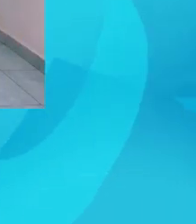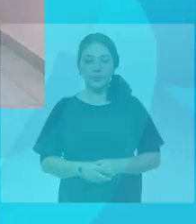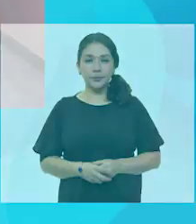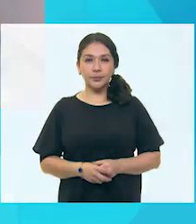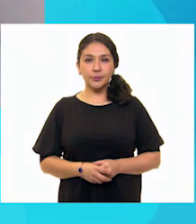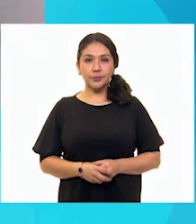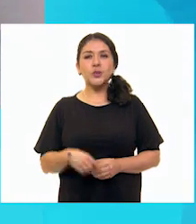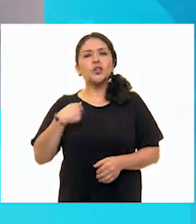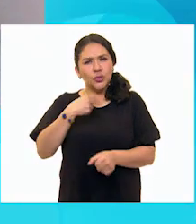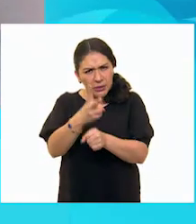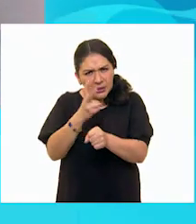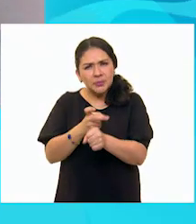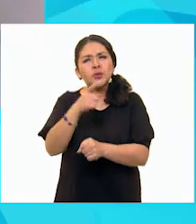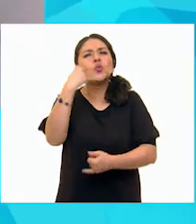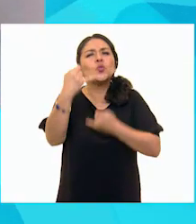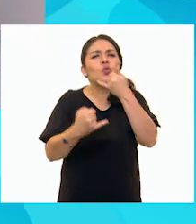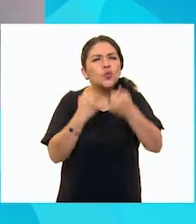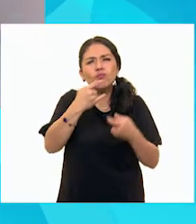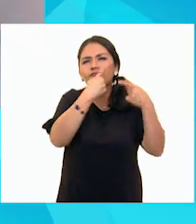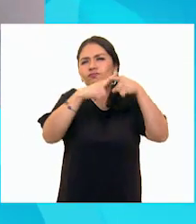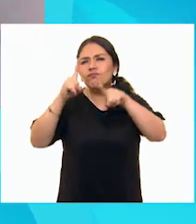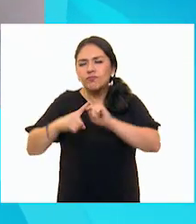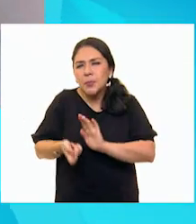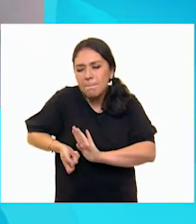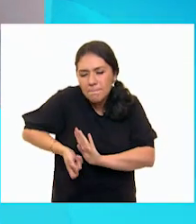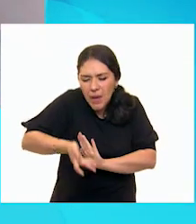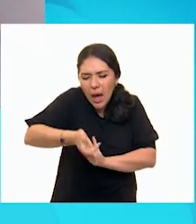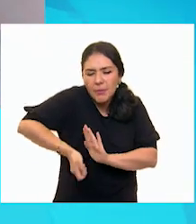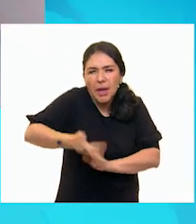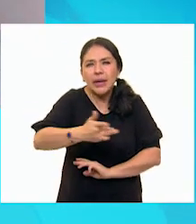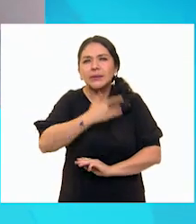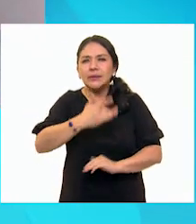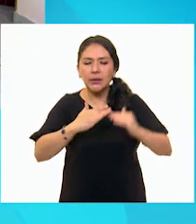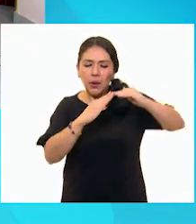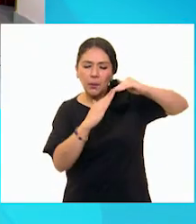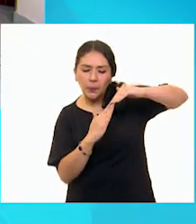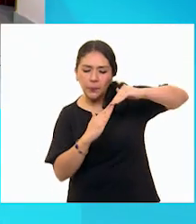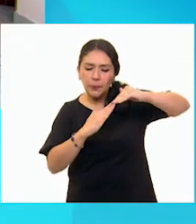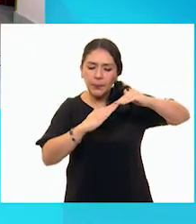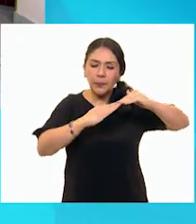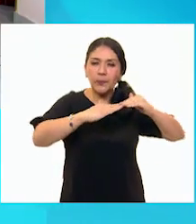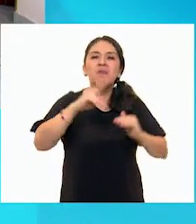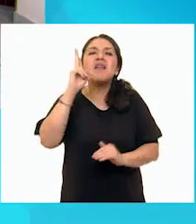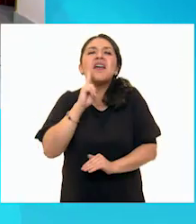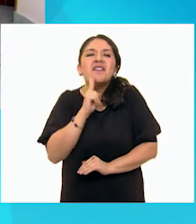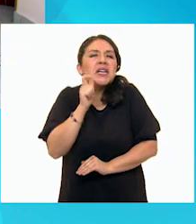Te invito a que juegues con diferentes ángulos de tiro, e inclinación de nuestra rampa.